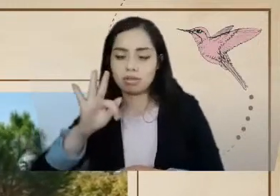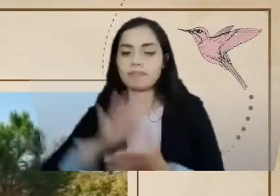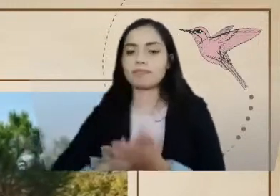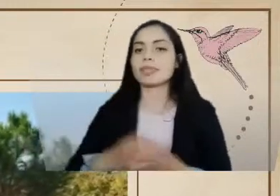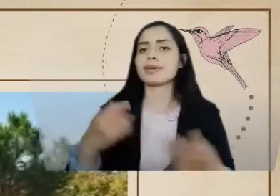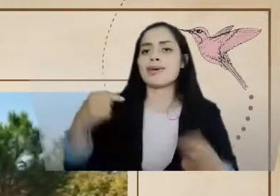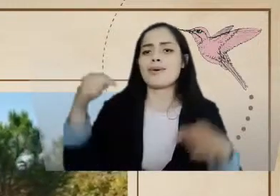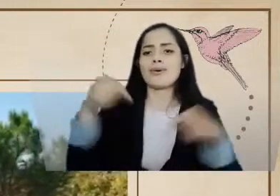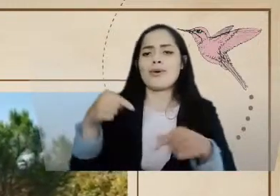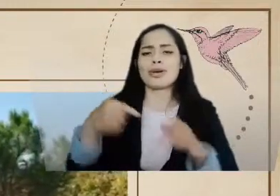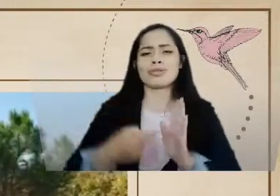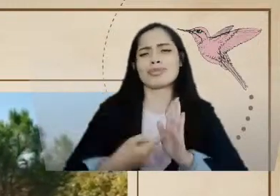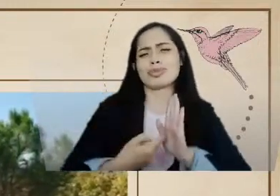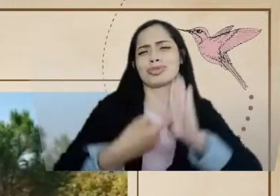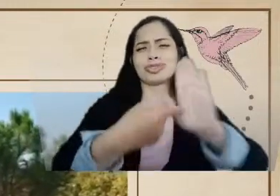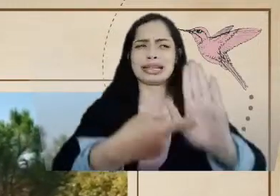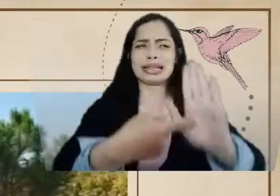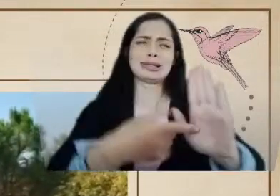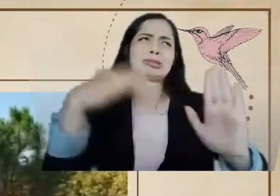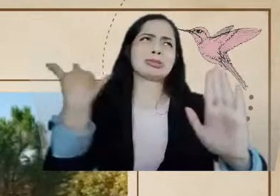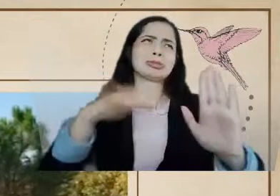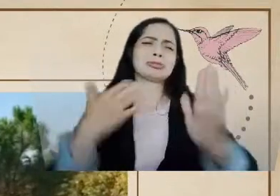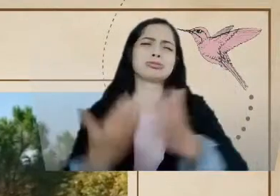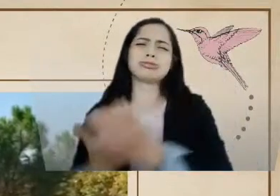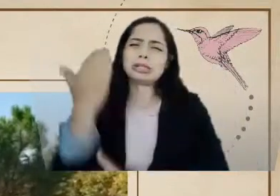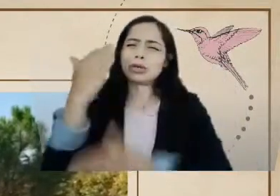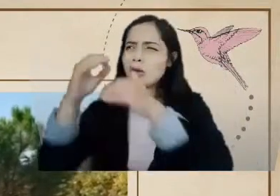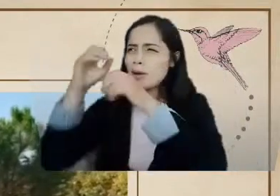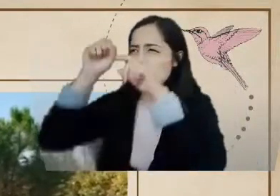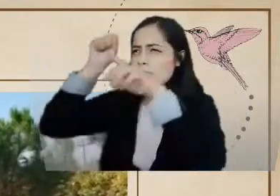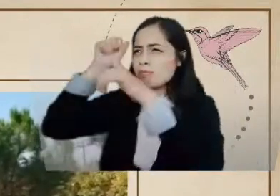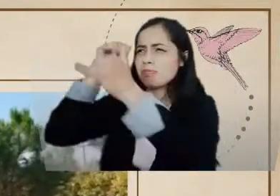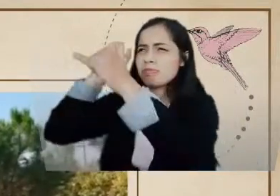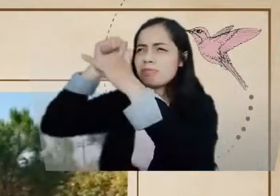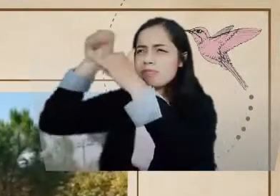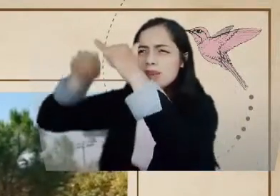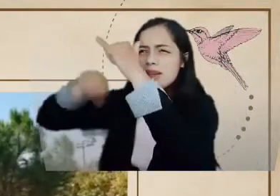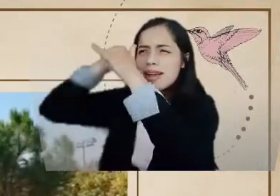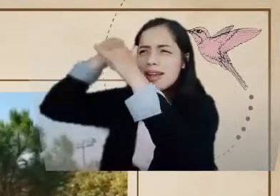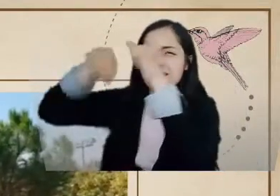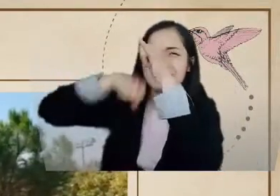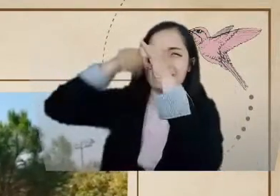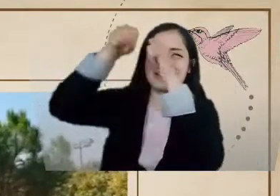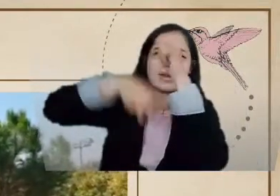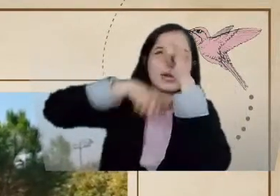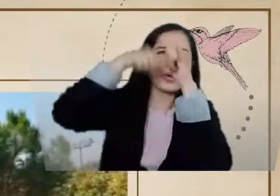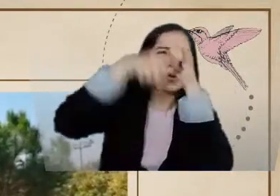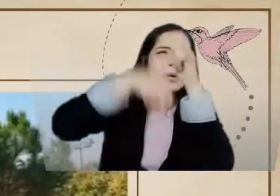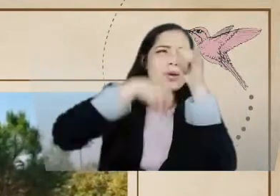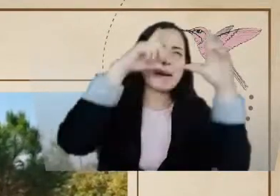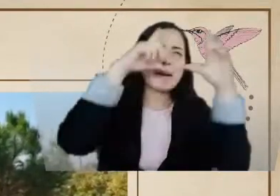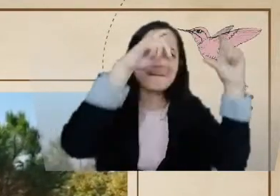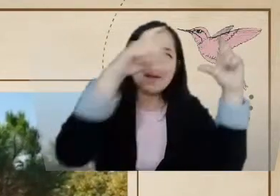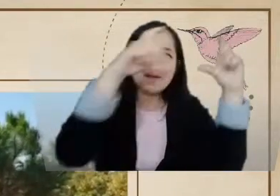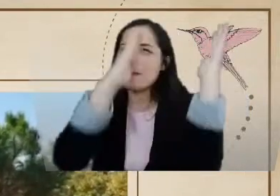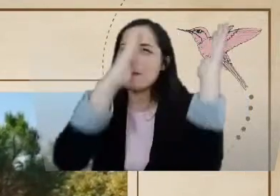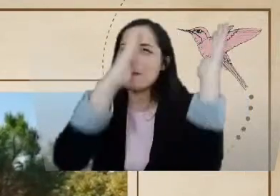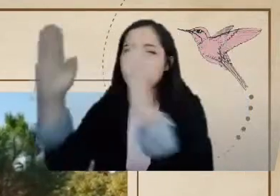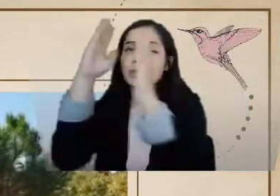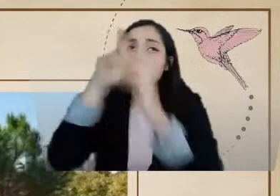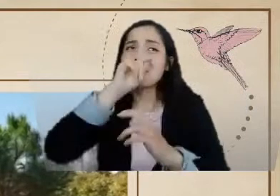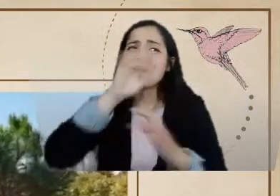exploración por la avifauna, por la diversidad de aves en Colombia. Estoy aquí en Marsella, en el Congreso Mundial de Conservación de